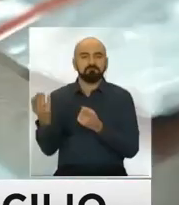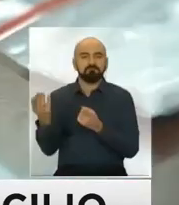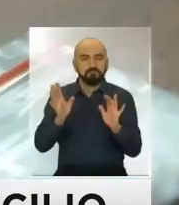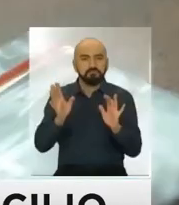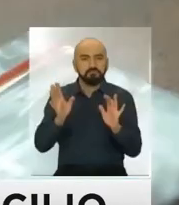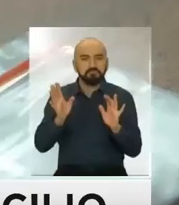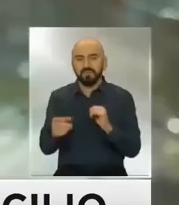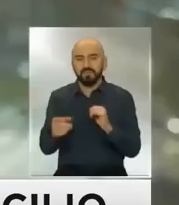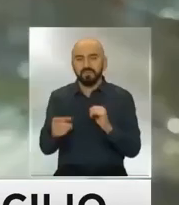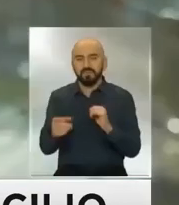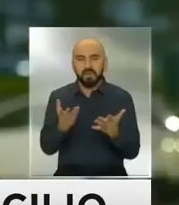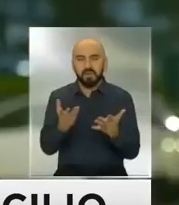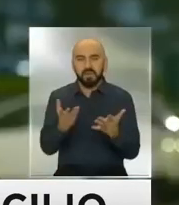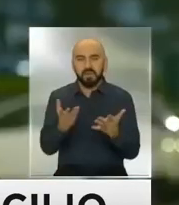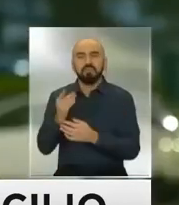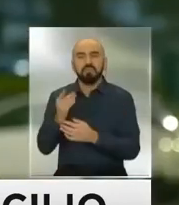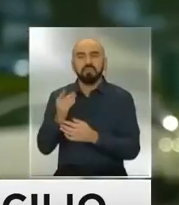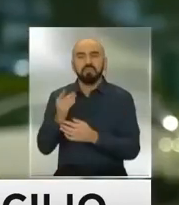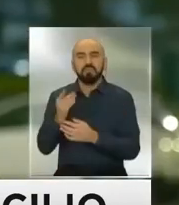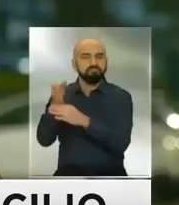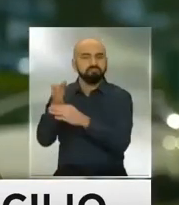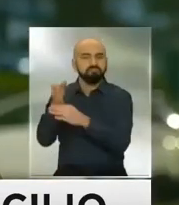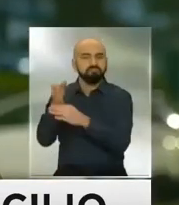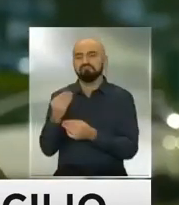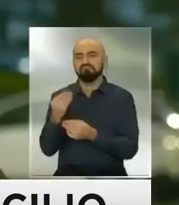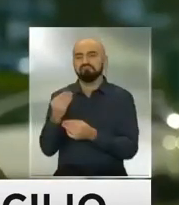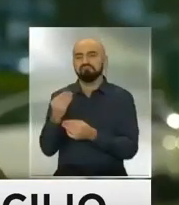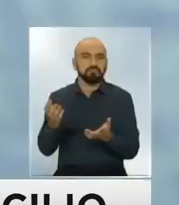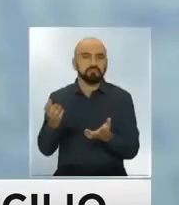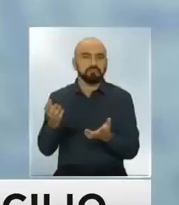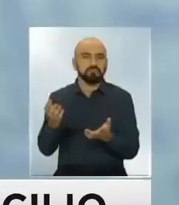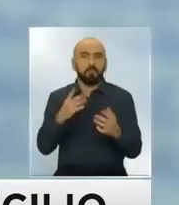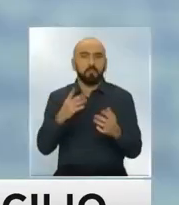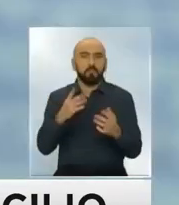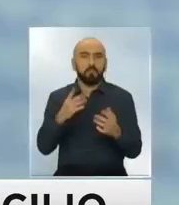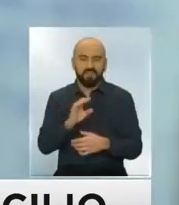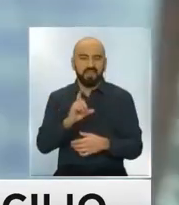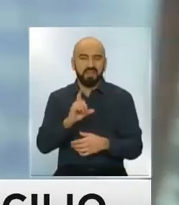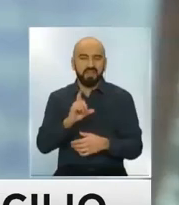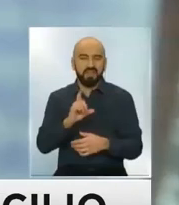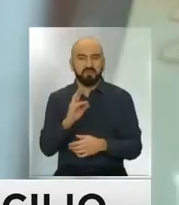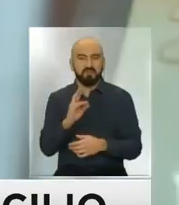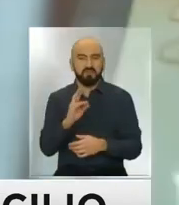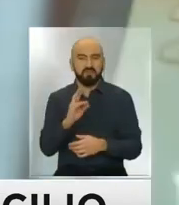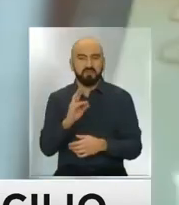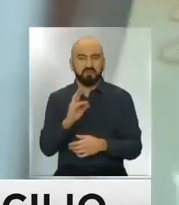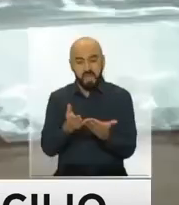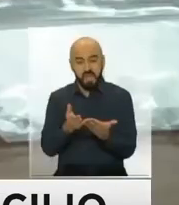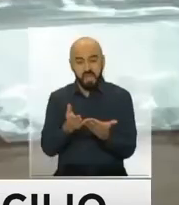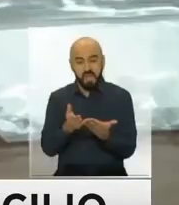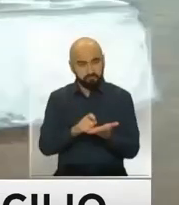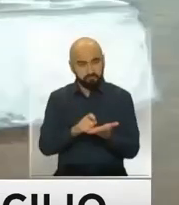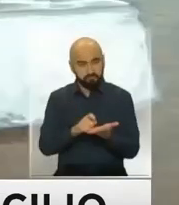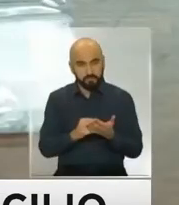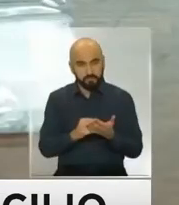domicilio con el método, al parecer, del delivery. La libreta con las direcciones de los presuntos compradores